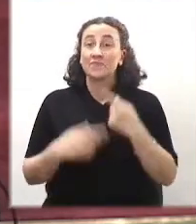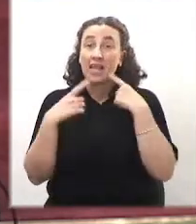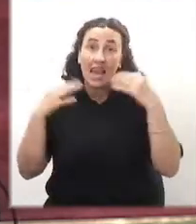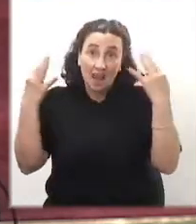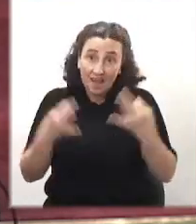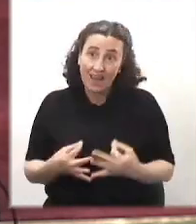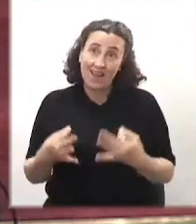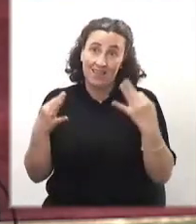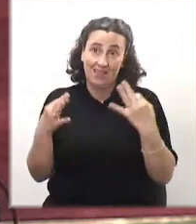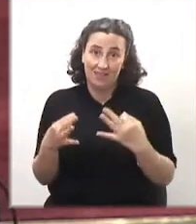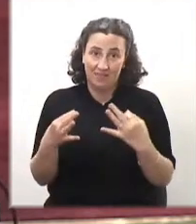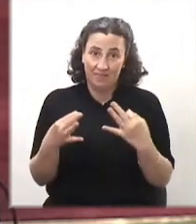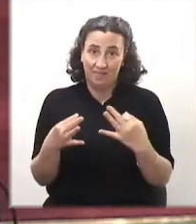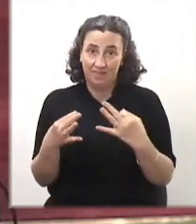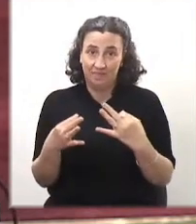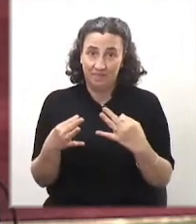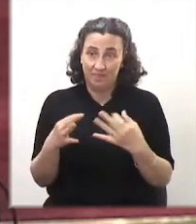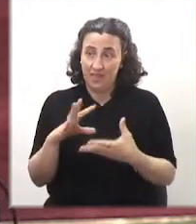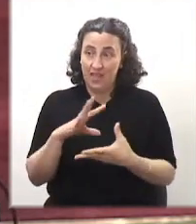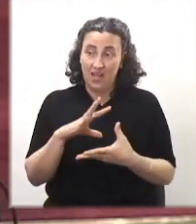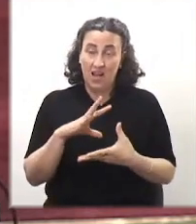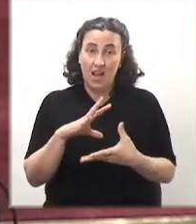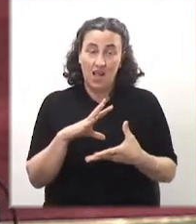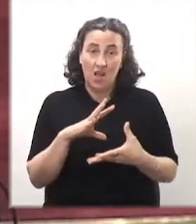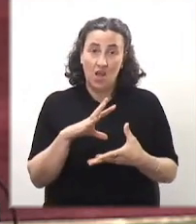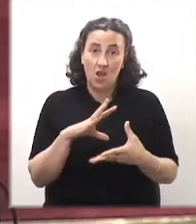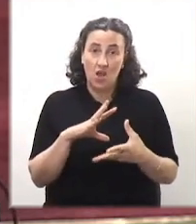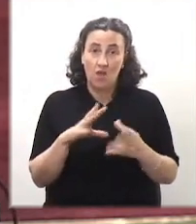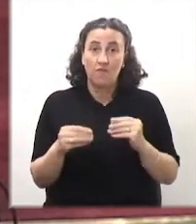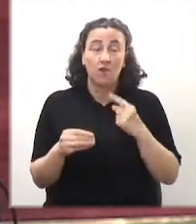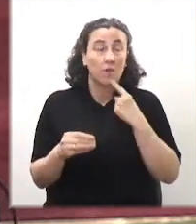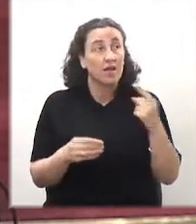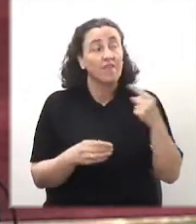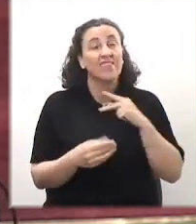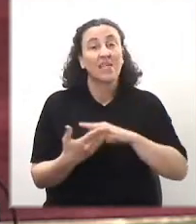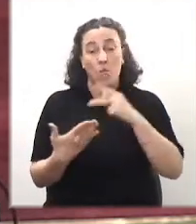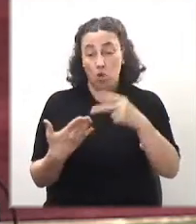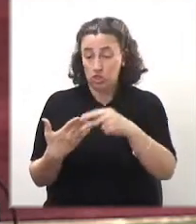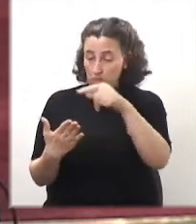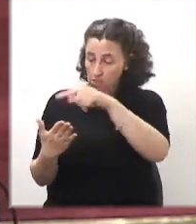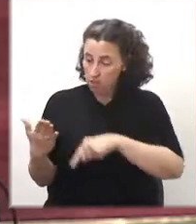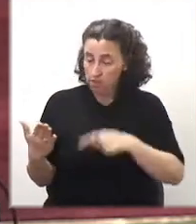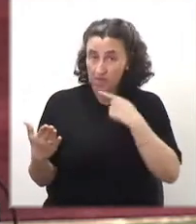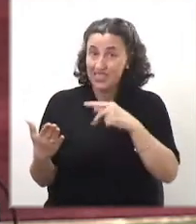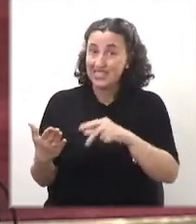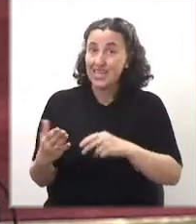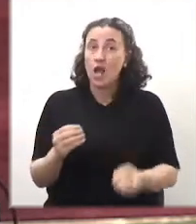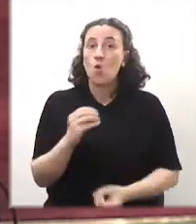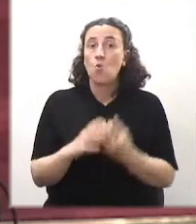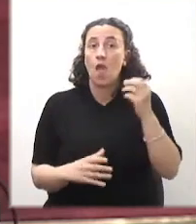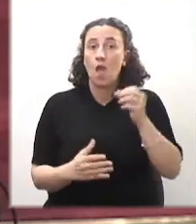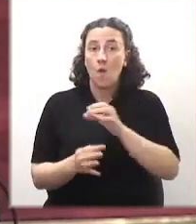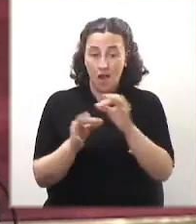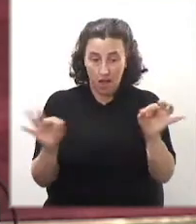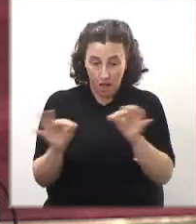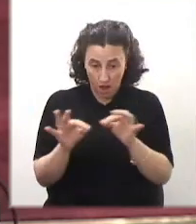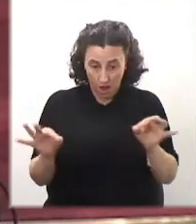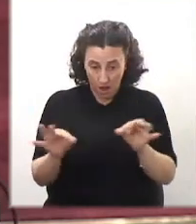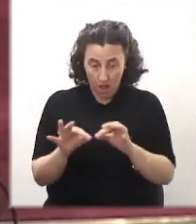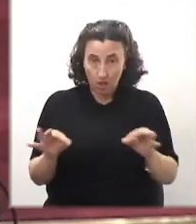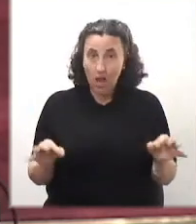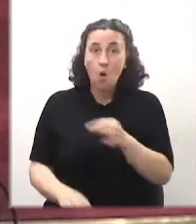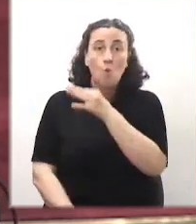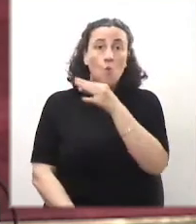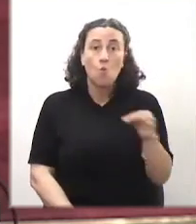La realidad es que de la manera que, como dice el proyecto, como dice la nueva redacción que mandó el proyecto, de la